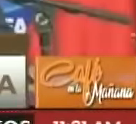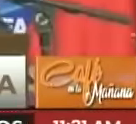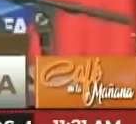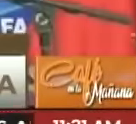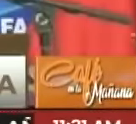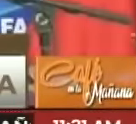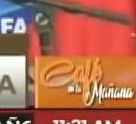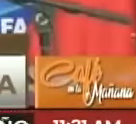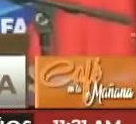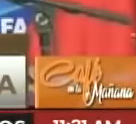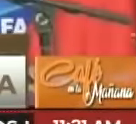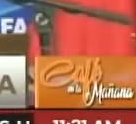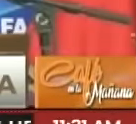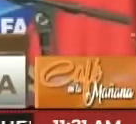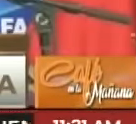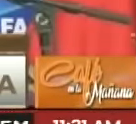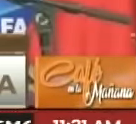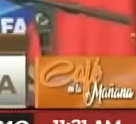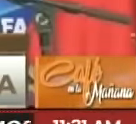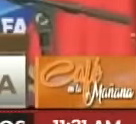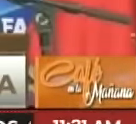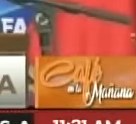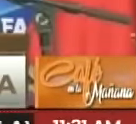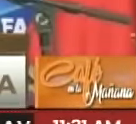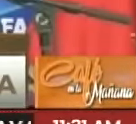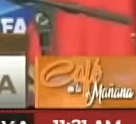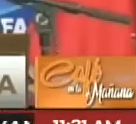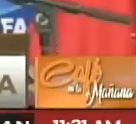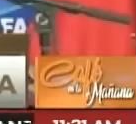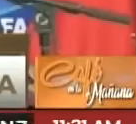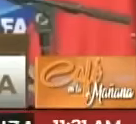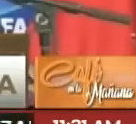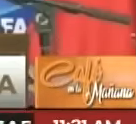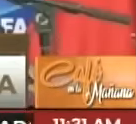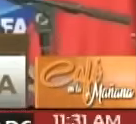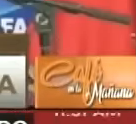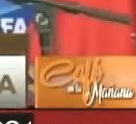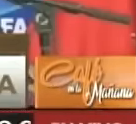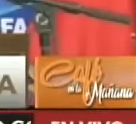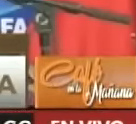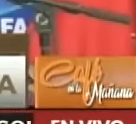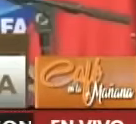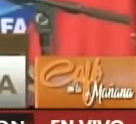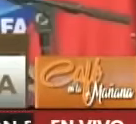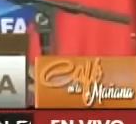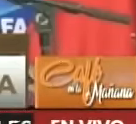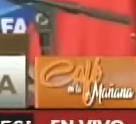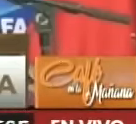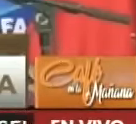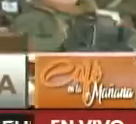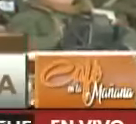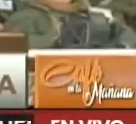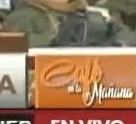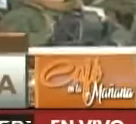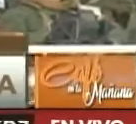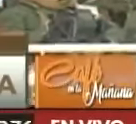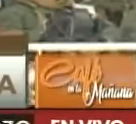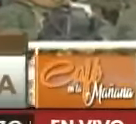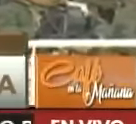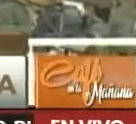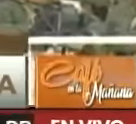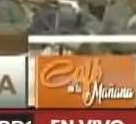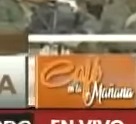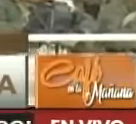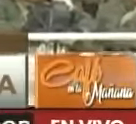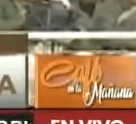hacia nada más y nada menos que el derecho humano. Yo quiero siempre destacarlo,